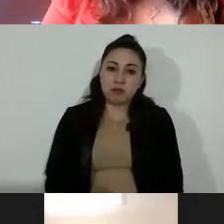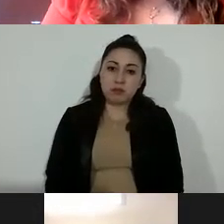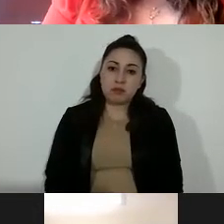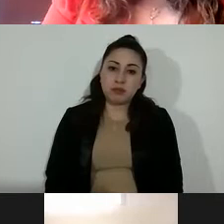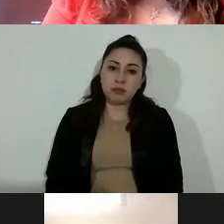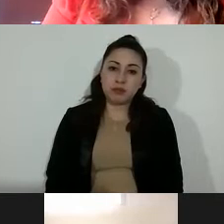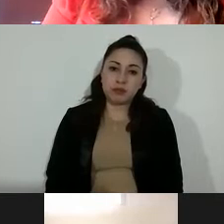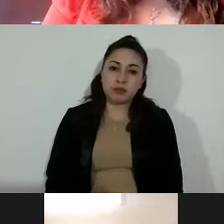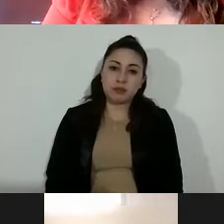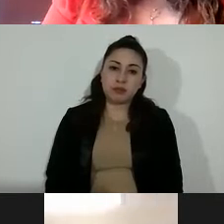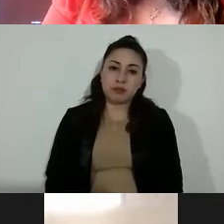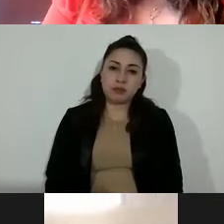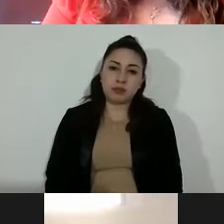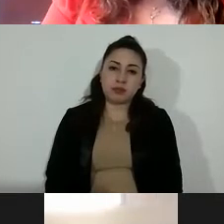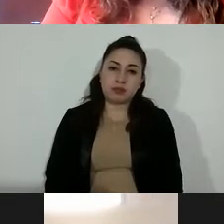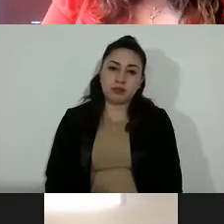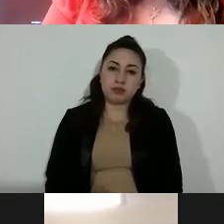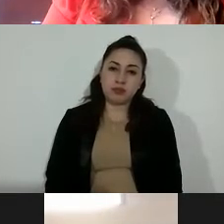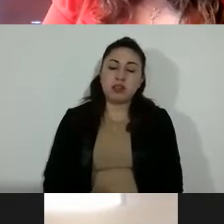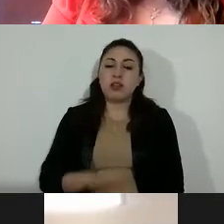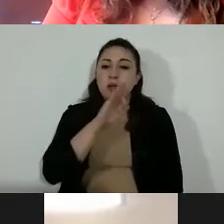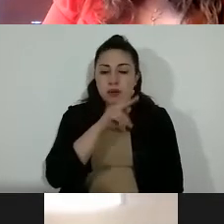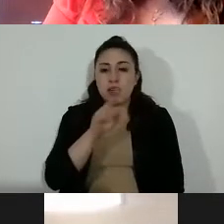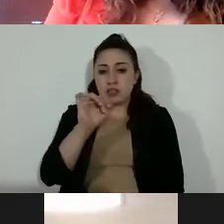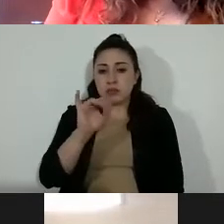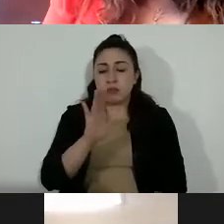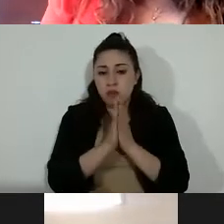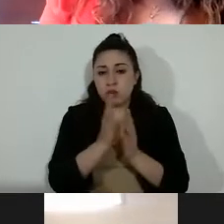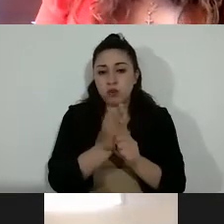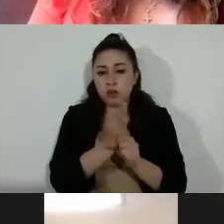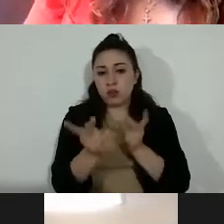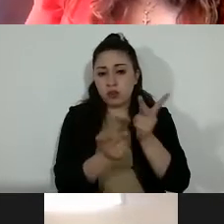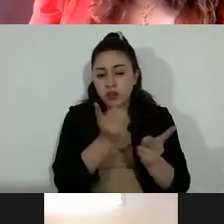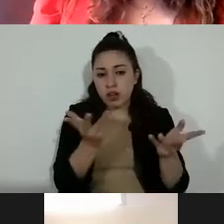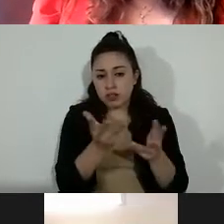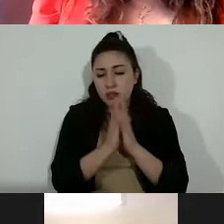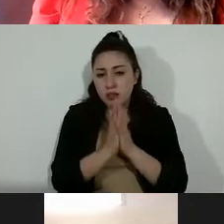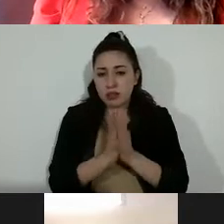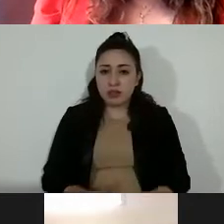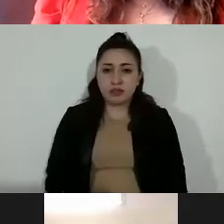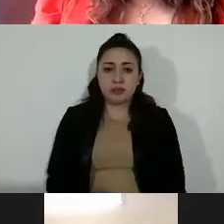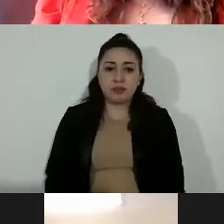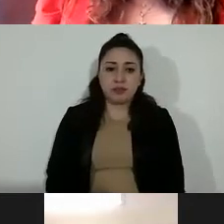Ya si se puede someter a votación, presidente. Gracias.